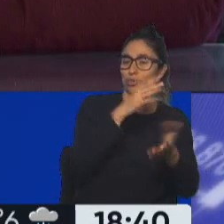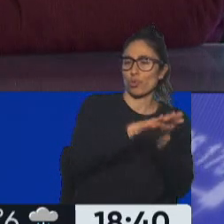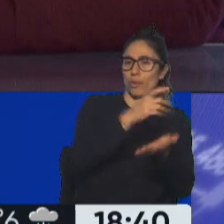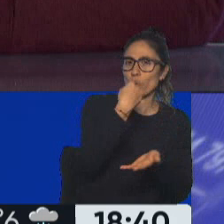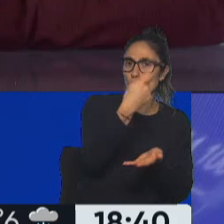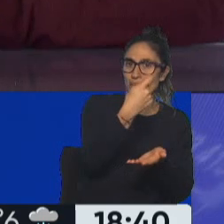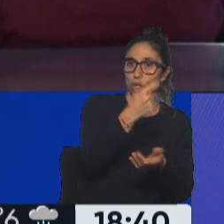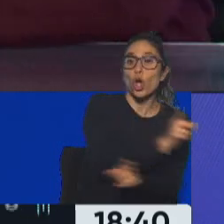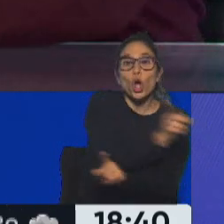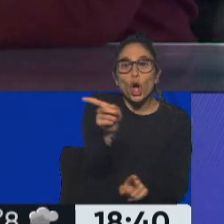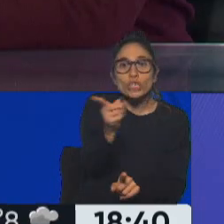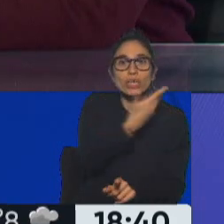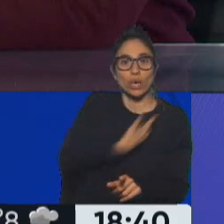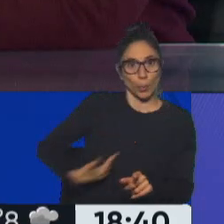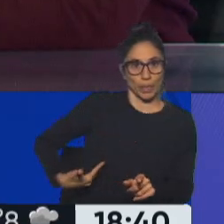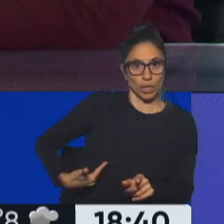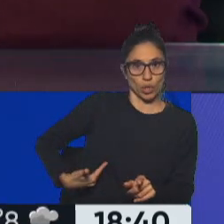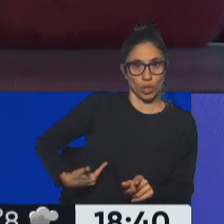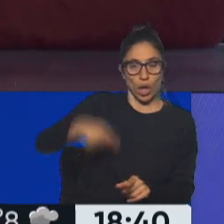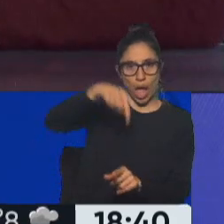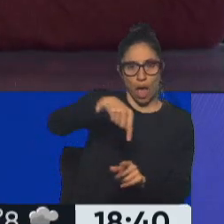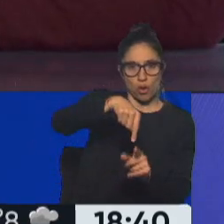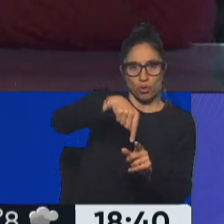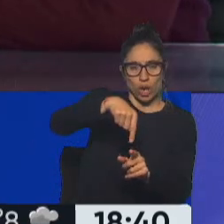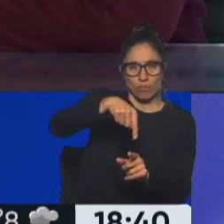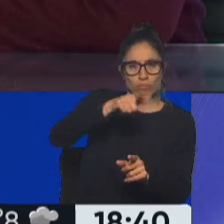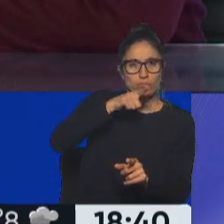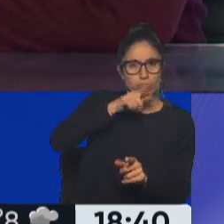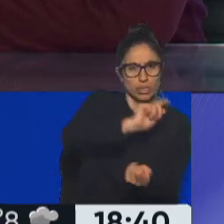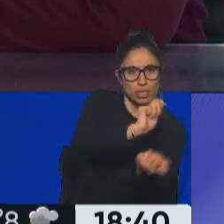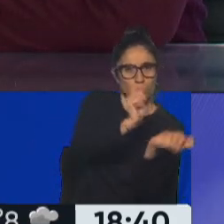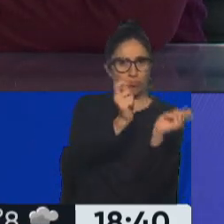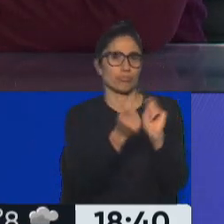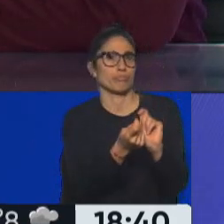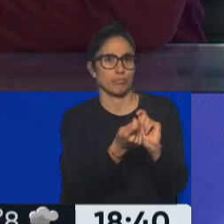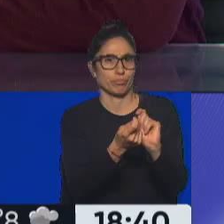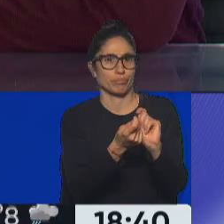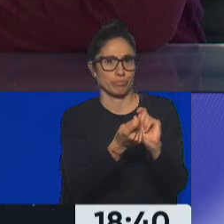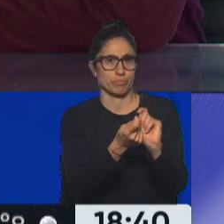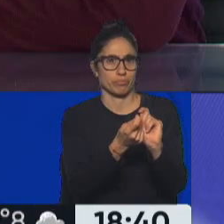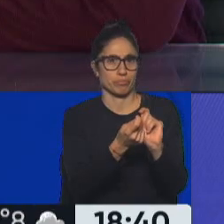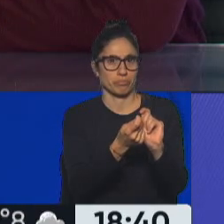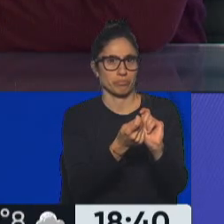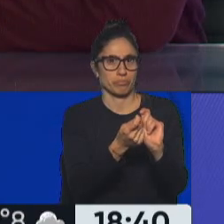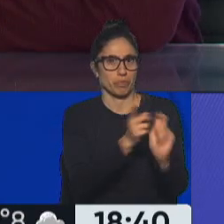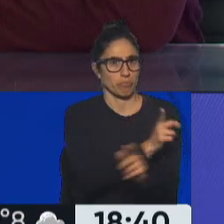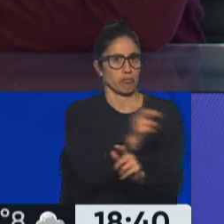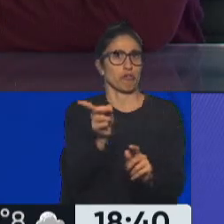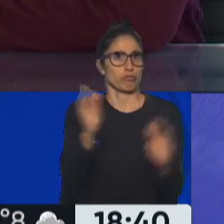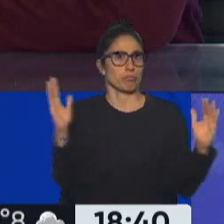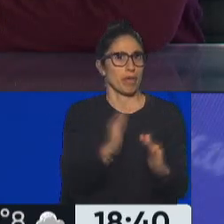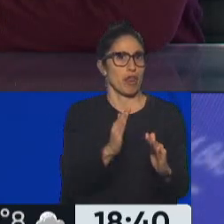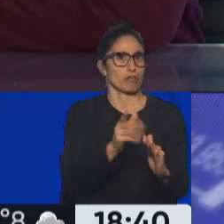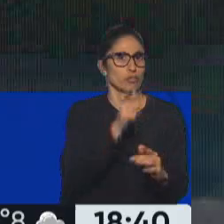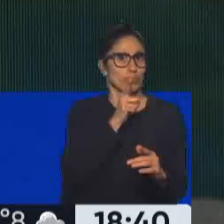gobierno. Bueno, y ahora, digamos, hay un proceso de moderación que da cuenta de que se ven más cercanos del poder también, ¿no? Eso